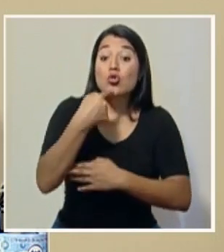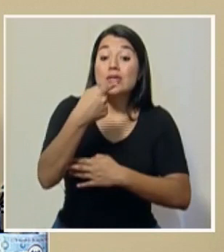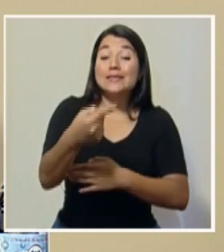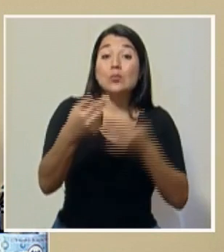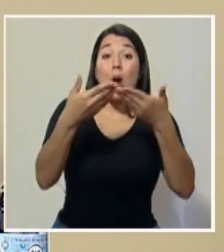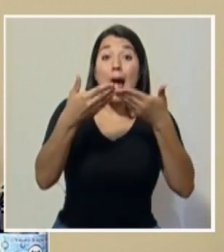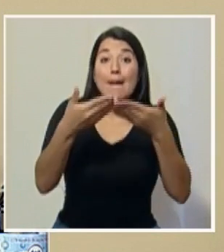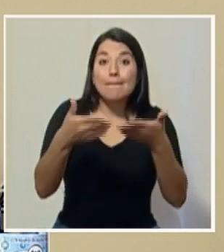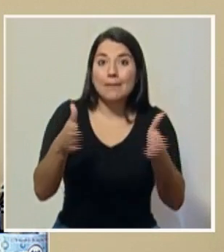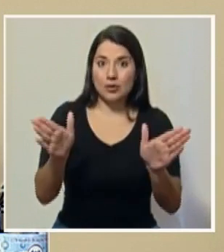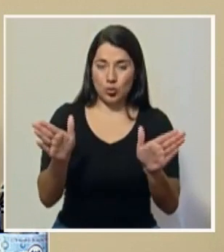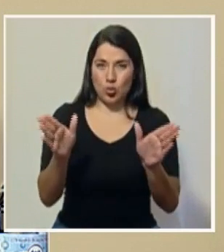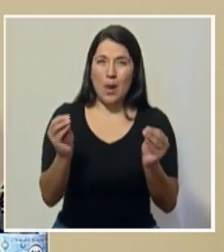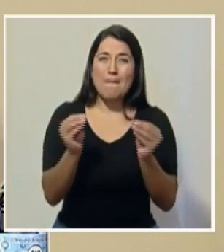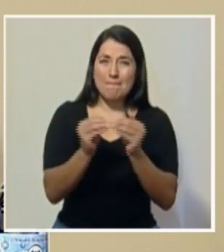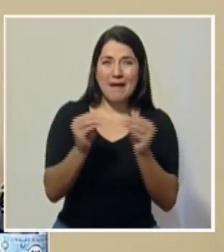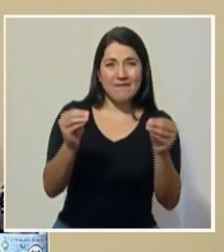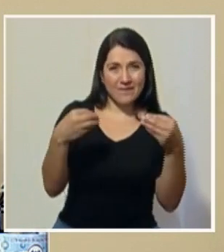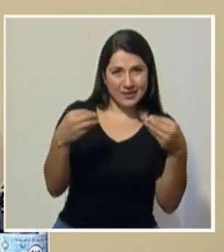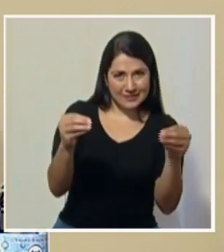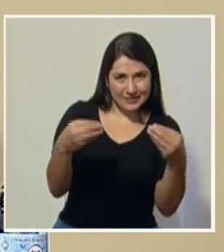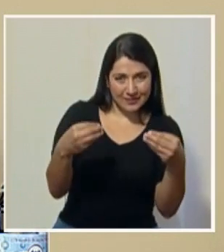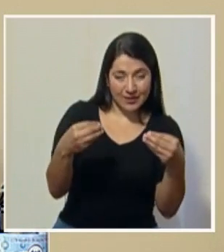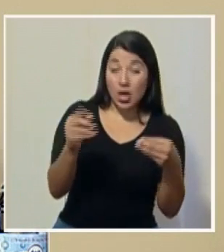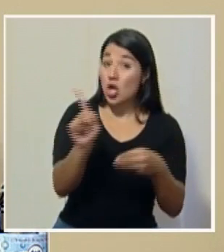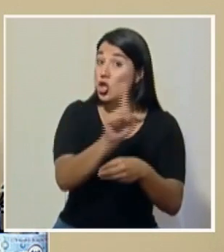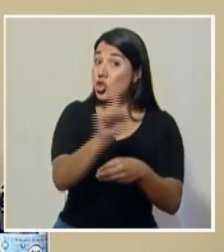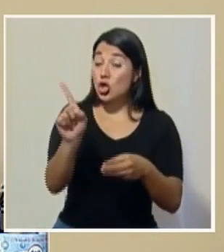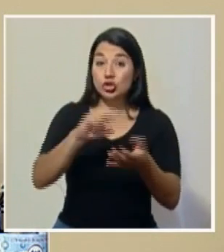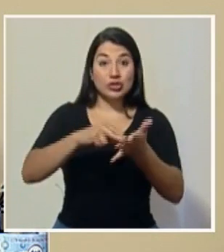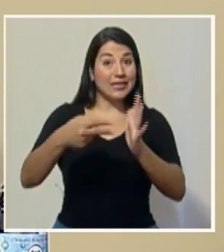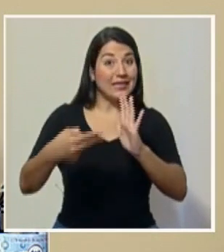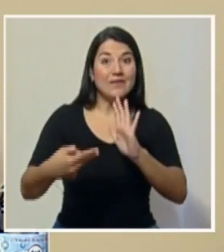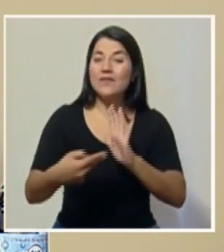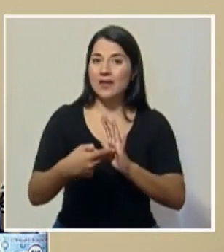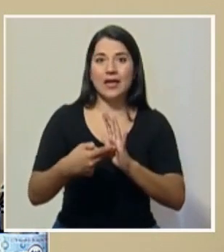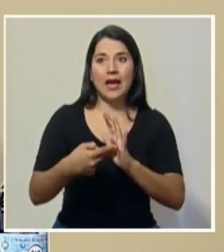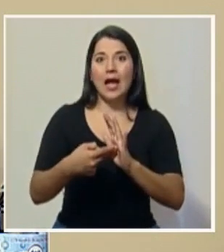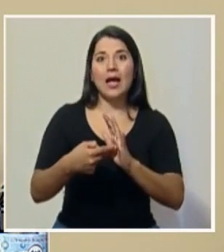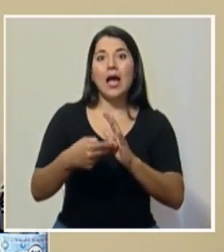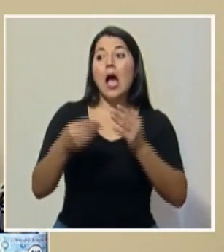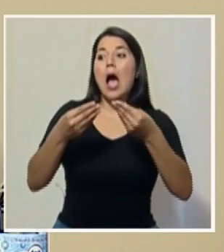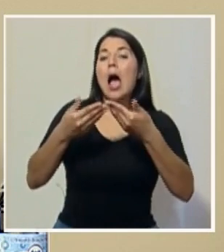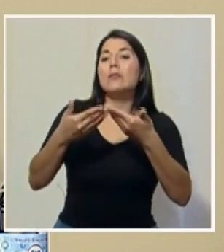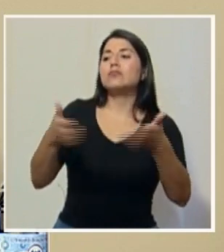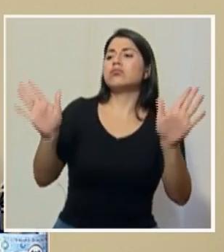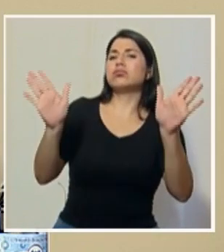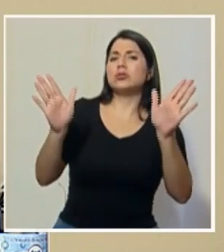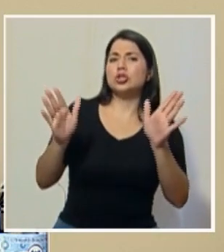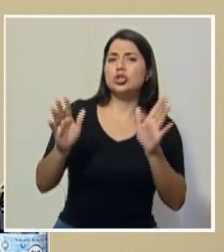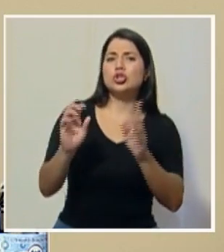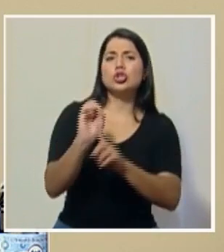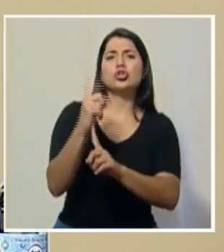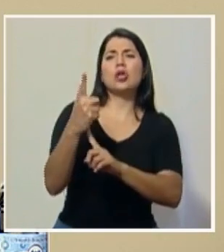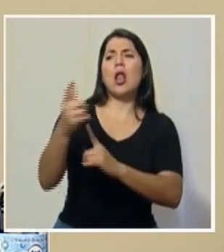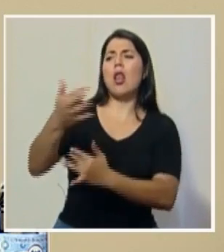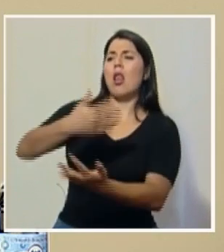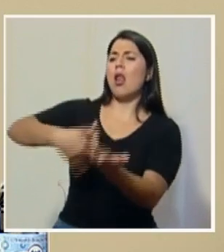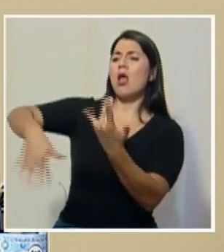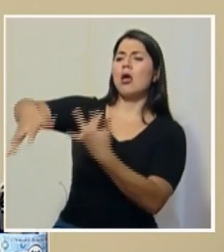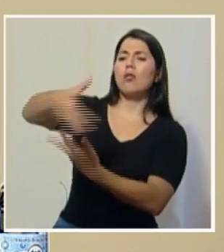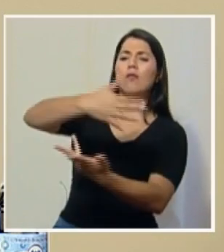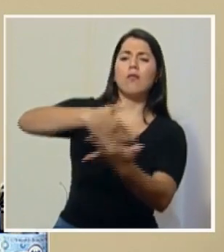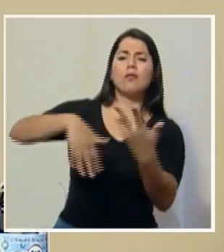apertura un poco mayor, no significa que esta apertura comercial es una apertura social. siempre debemos movernos en